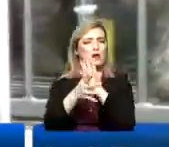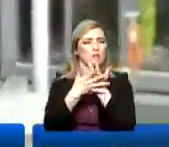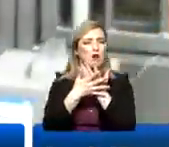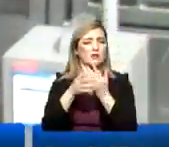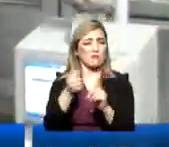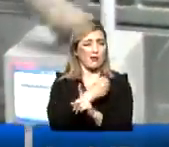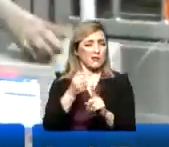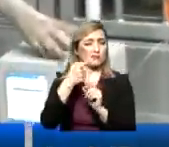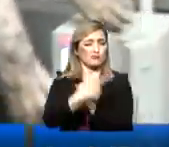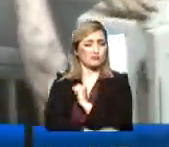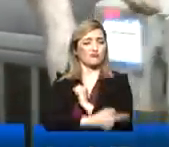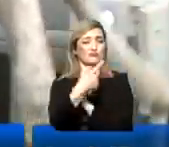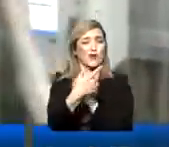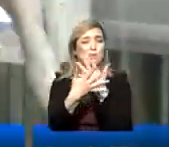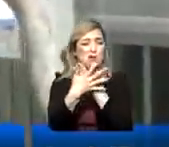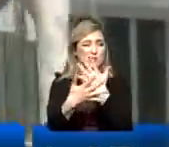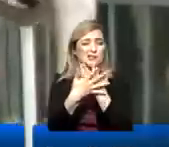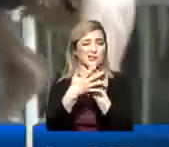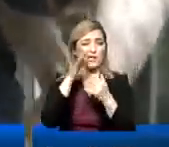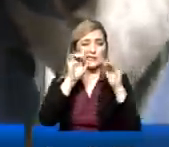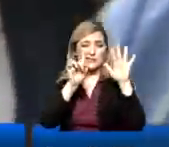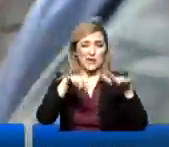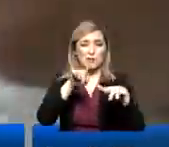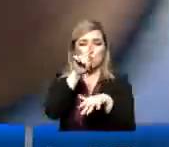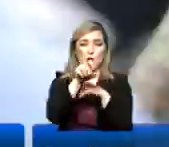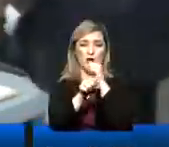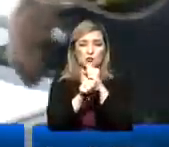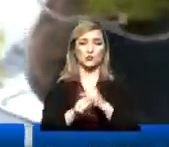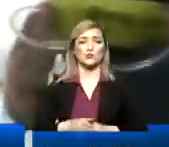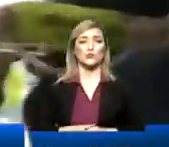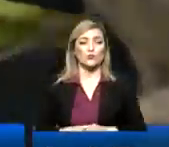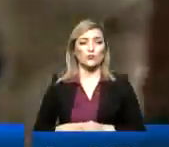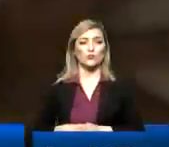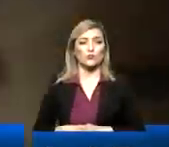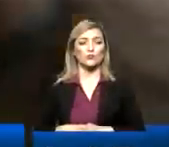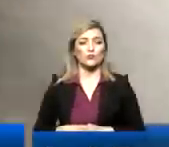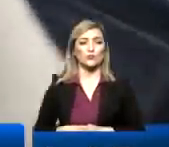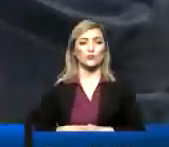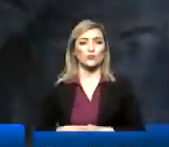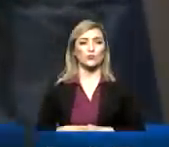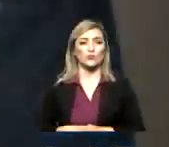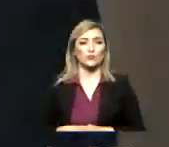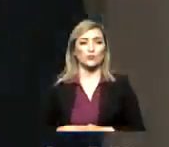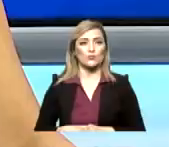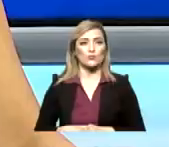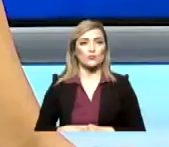ser sancionado con una pena privativa de la libertad de 6 meses a 1 año. Fernanda Ceballos, 24 horas.